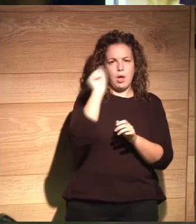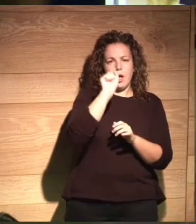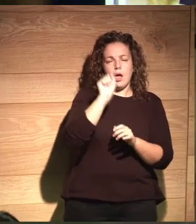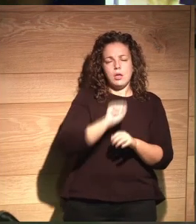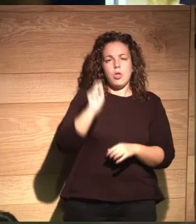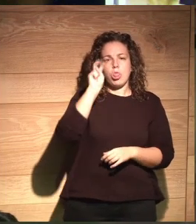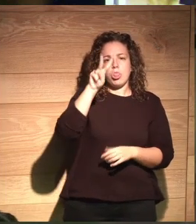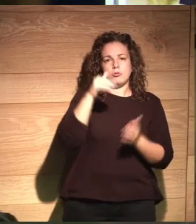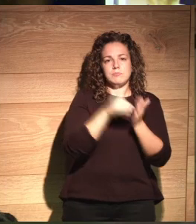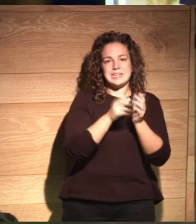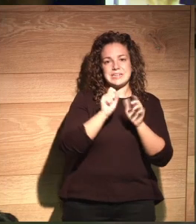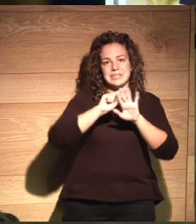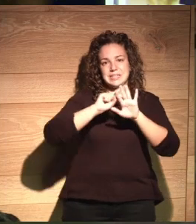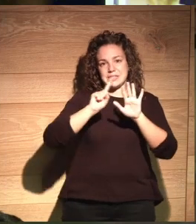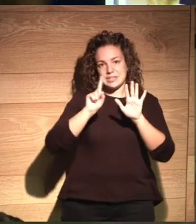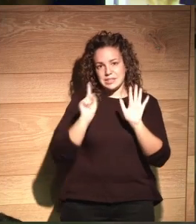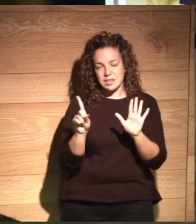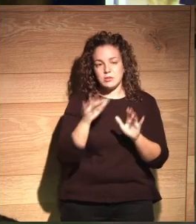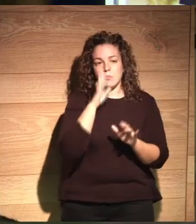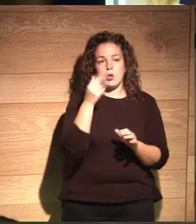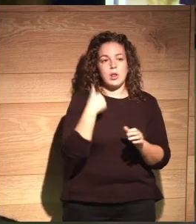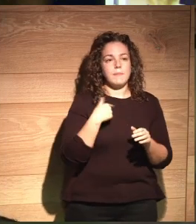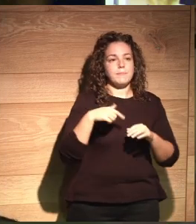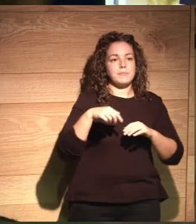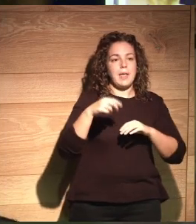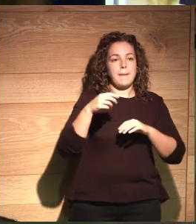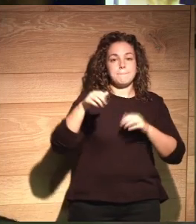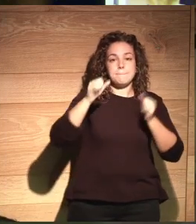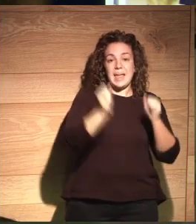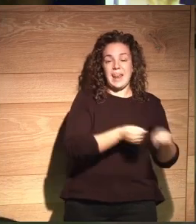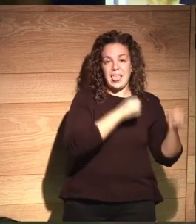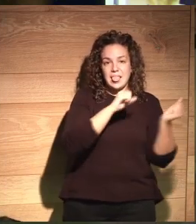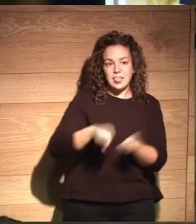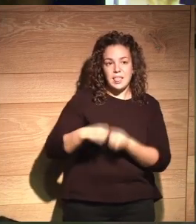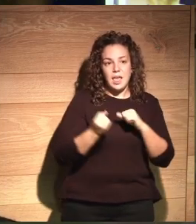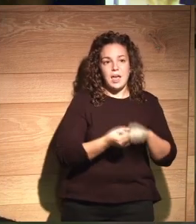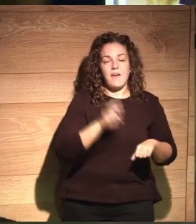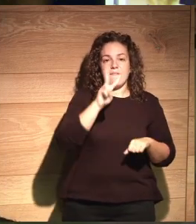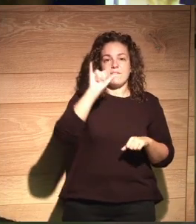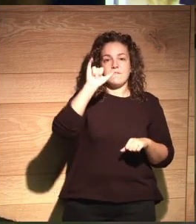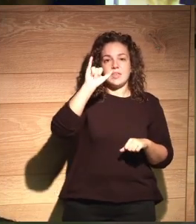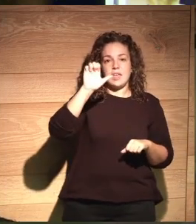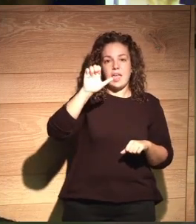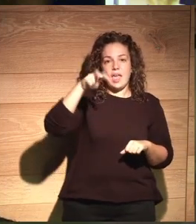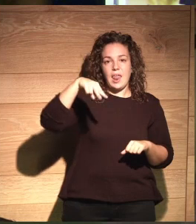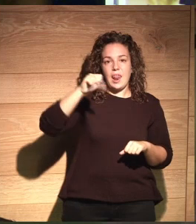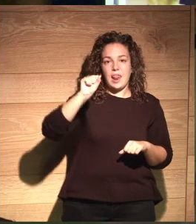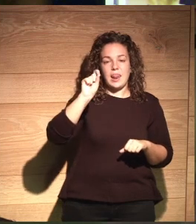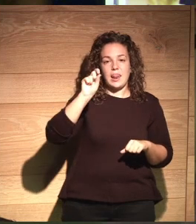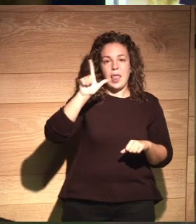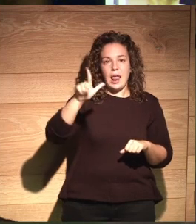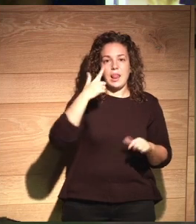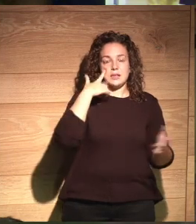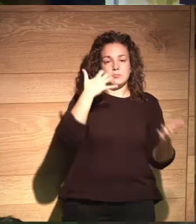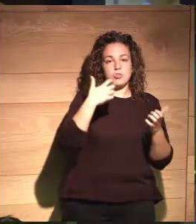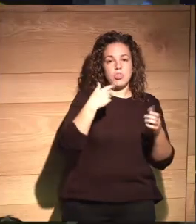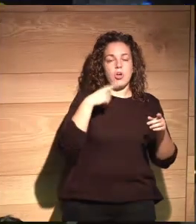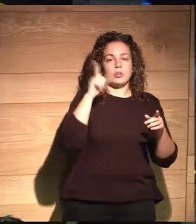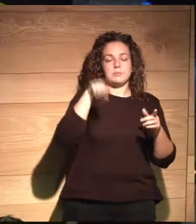y en 2006 la biennale de venecia que es una exposición sobre arte arquitectura y